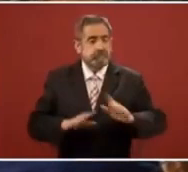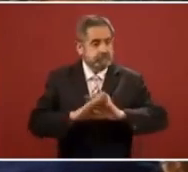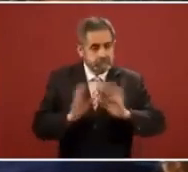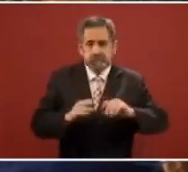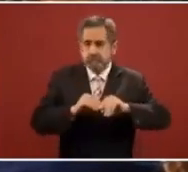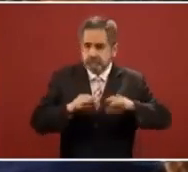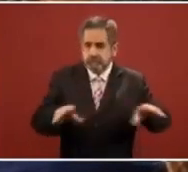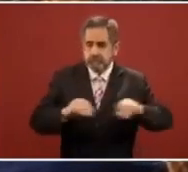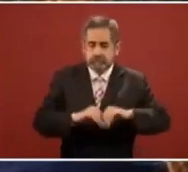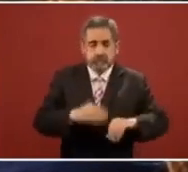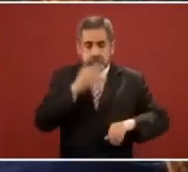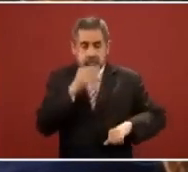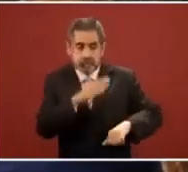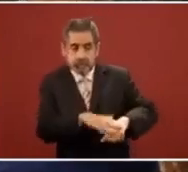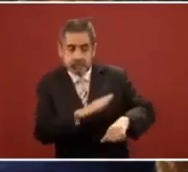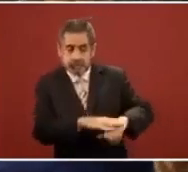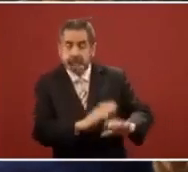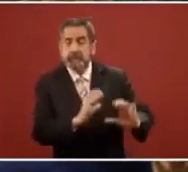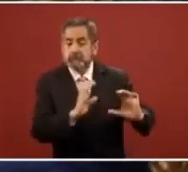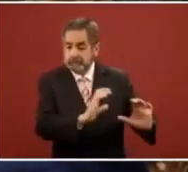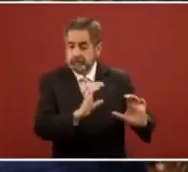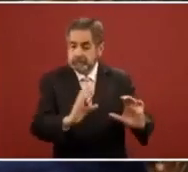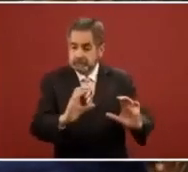informamos, tengan cuidado,